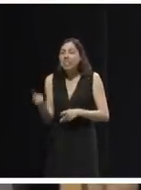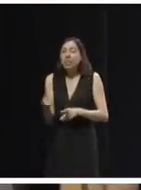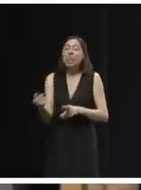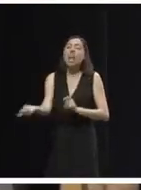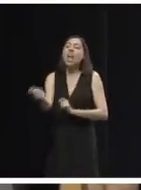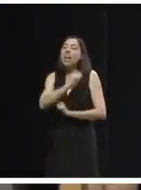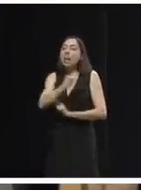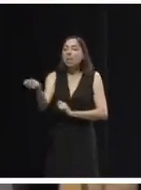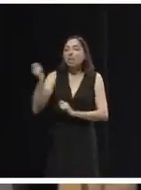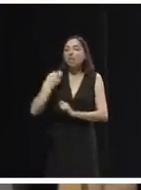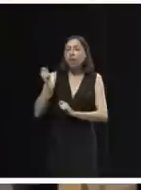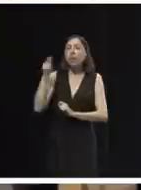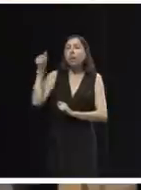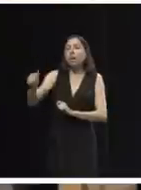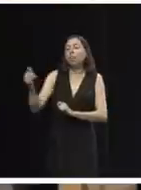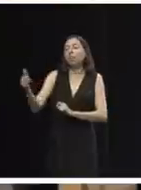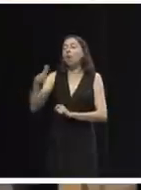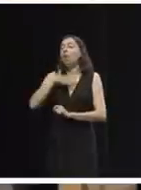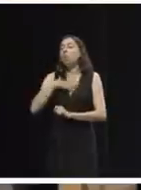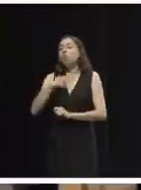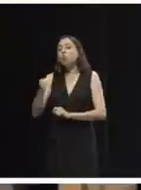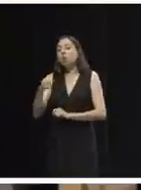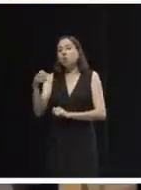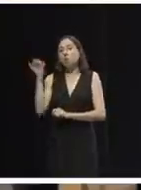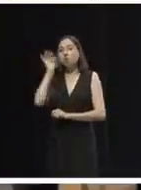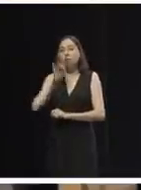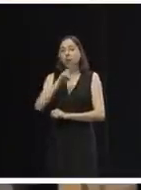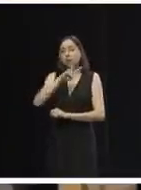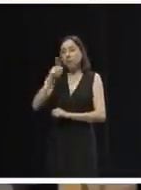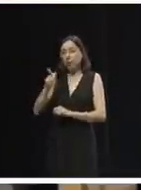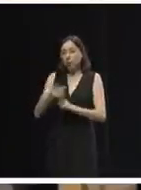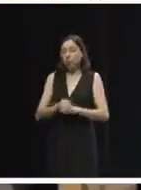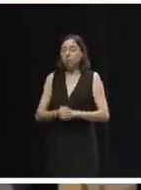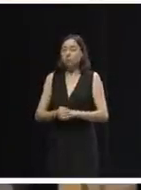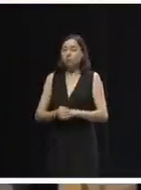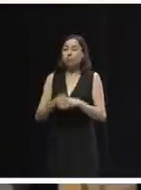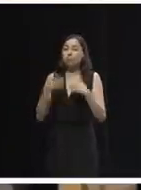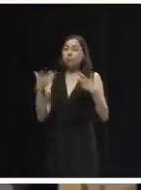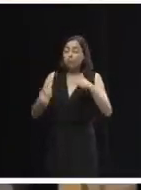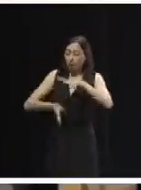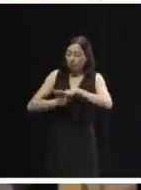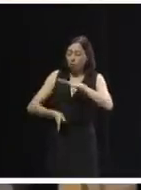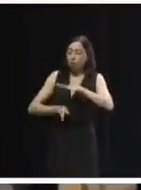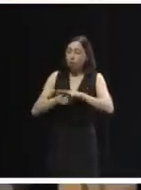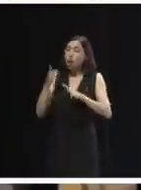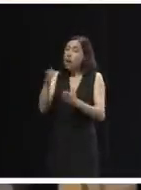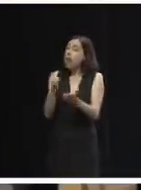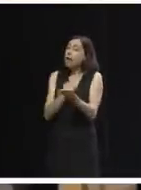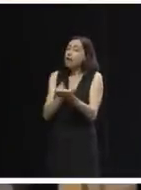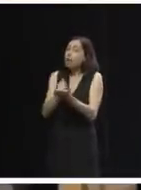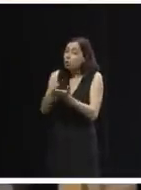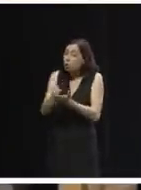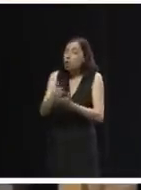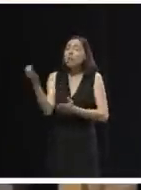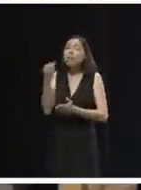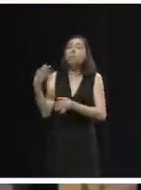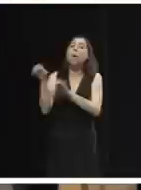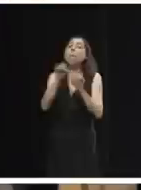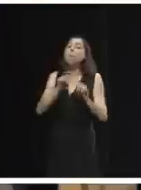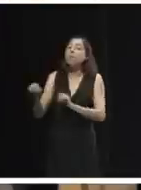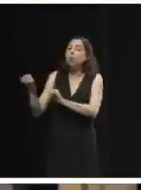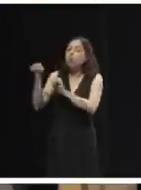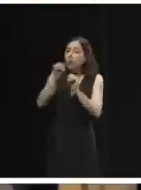estos patrones del siglo XXI. Y sigo. En agricultura tenemos que proteger